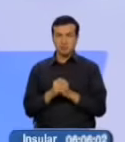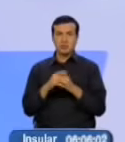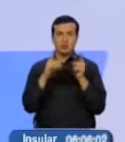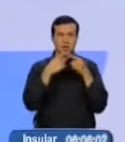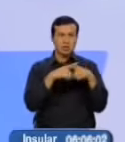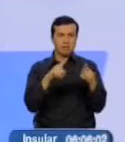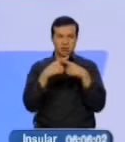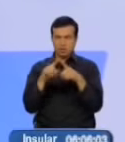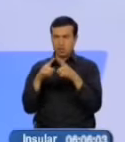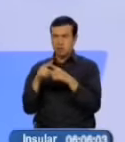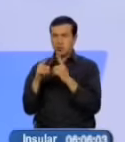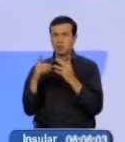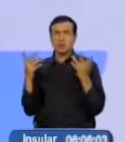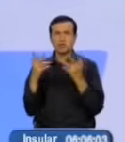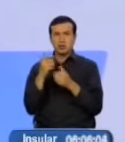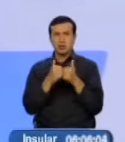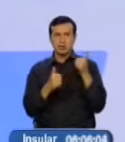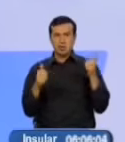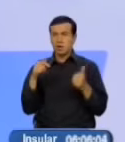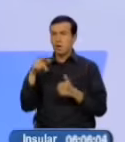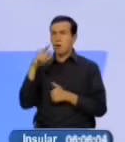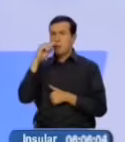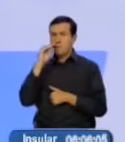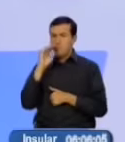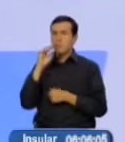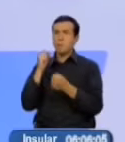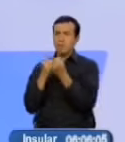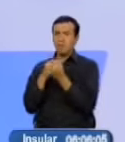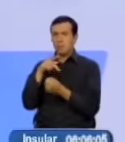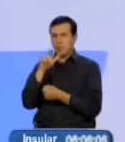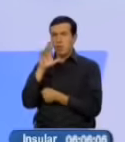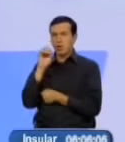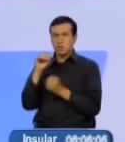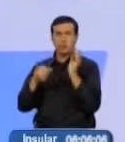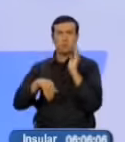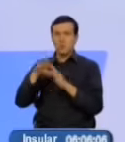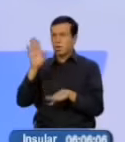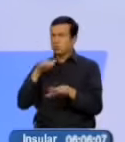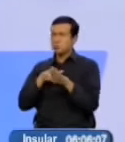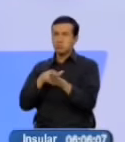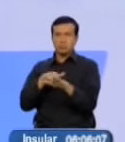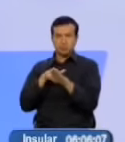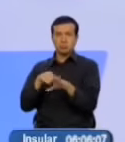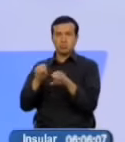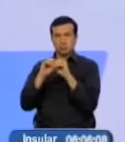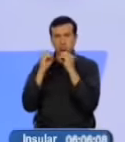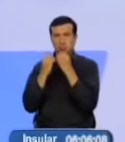diversas han confluido alrededor de la candidatura de Paco Moncayo, y esperamos muchos más respaldos a nivel de